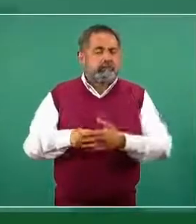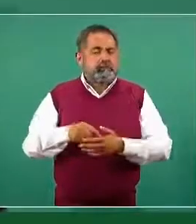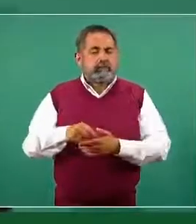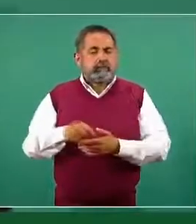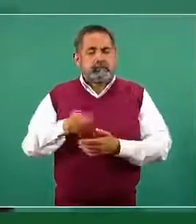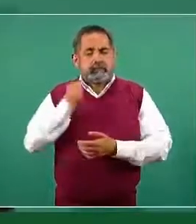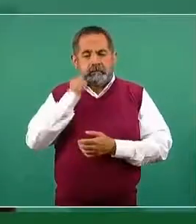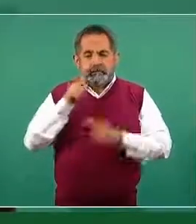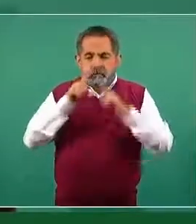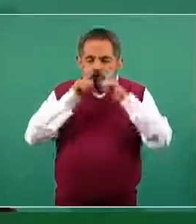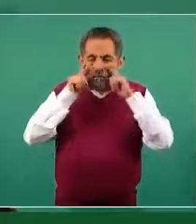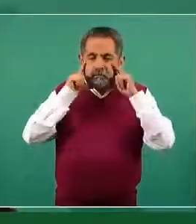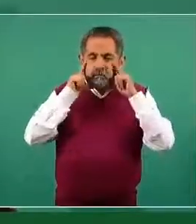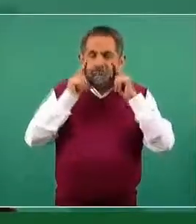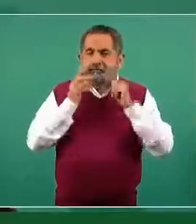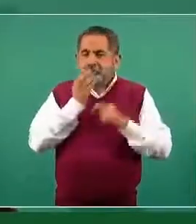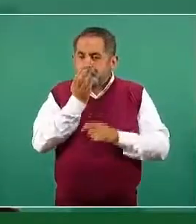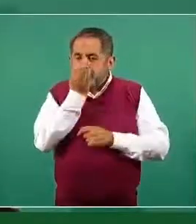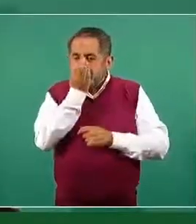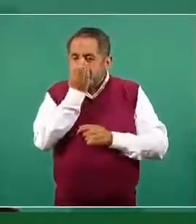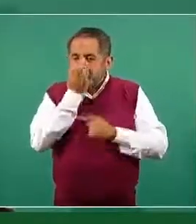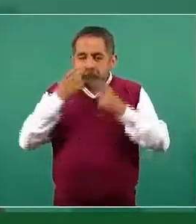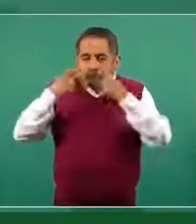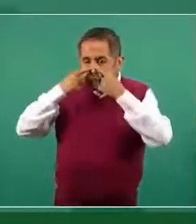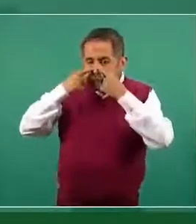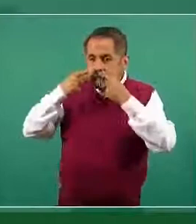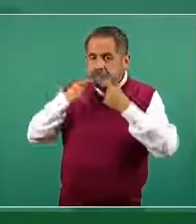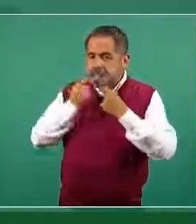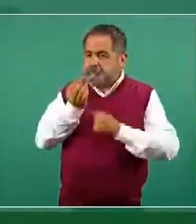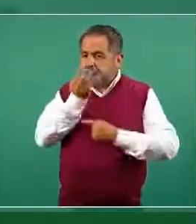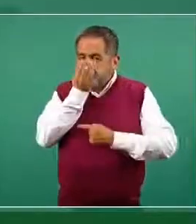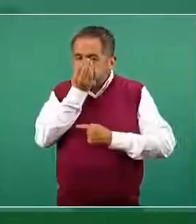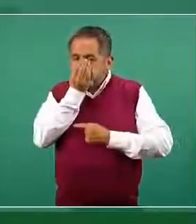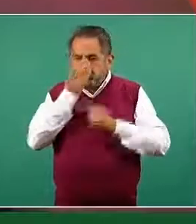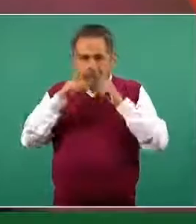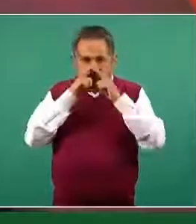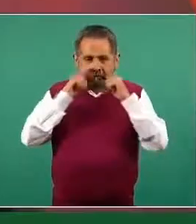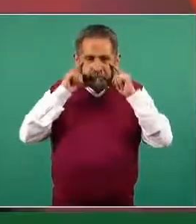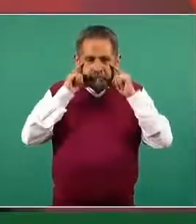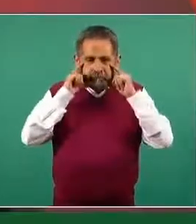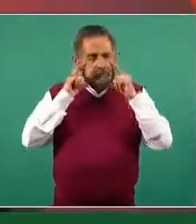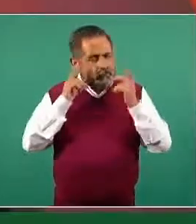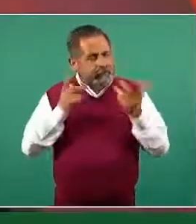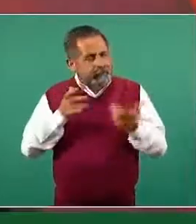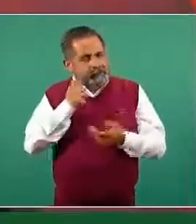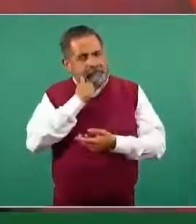correcto, nariz y boca, cubriendo nariz y boca, del cubreboca.